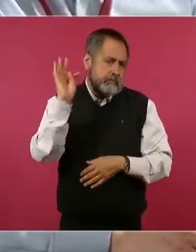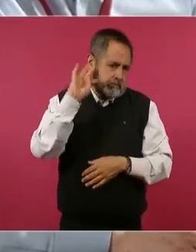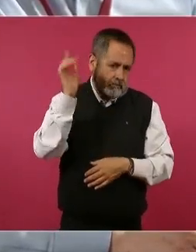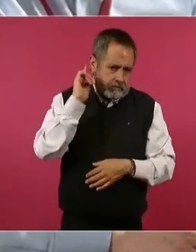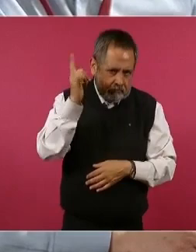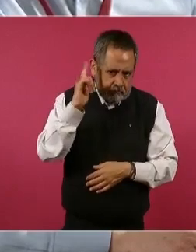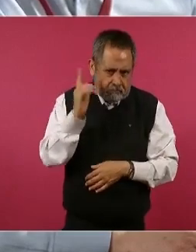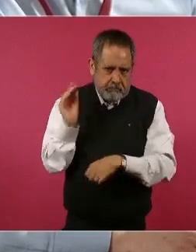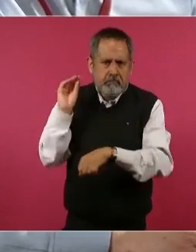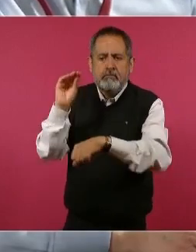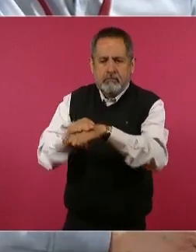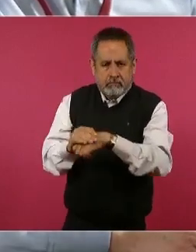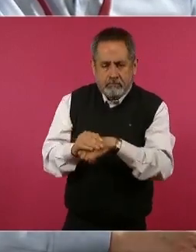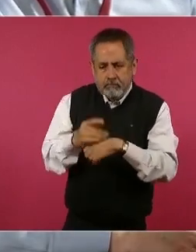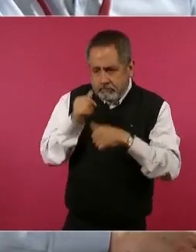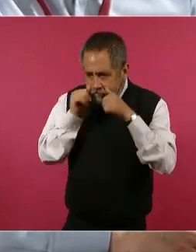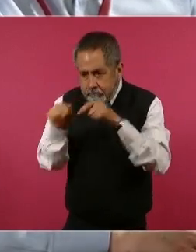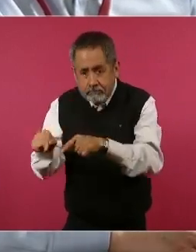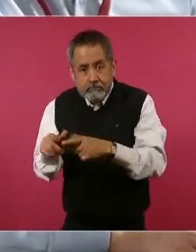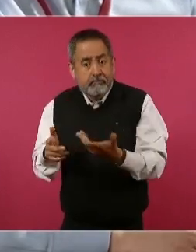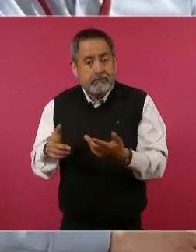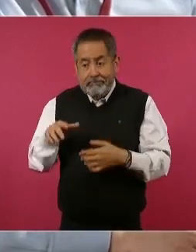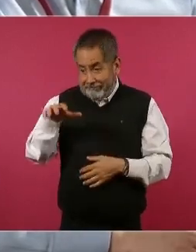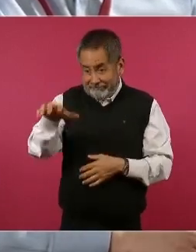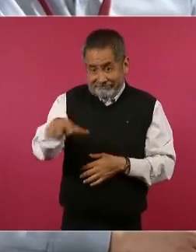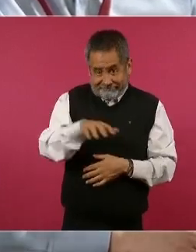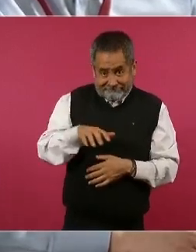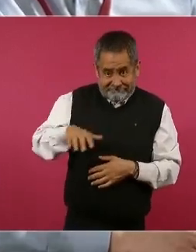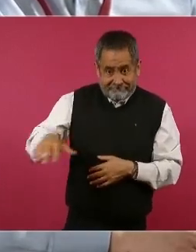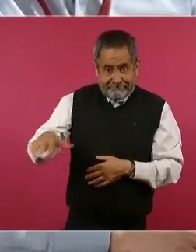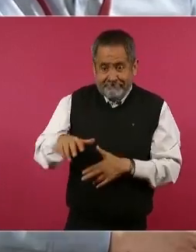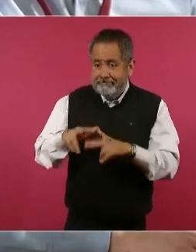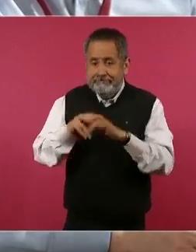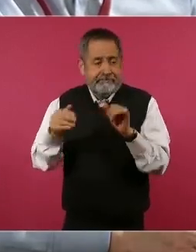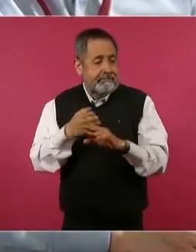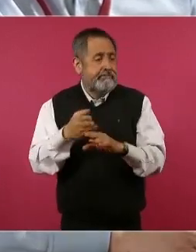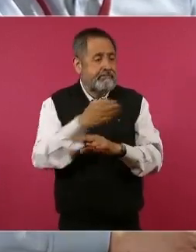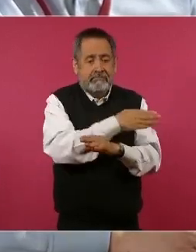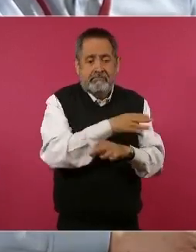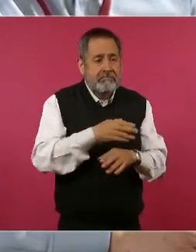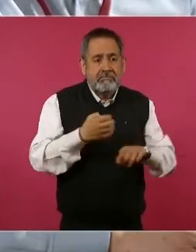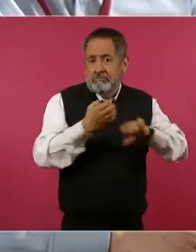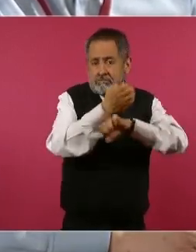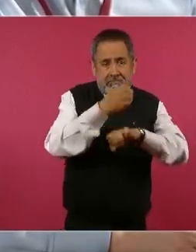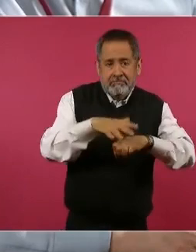pues de poder acercarse, porque ninguna instancia ni local, y